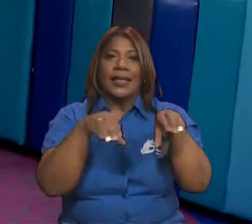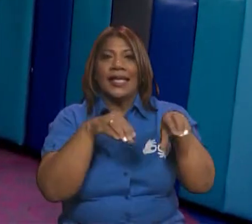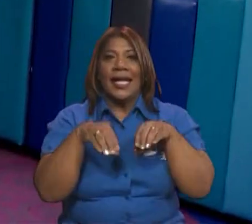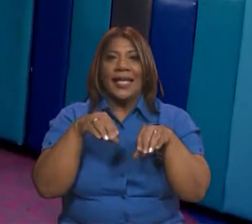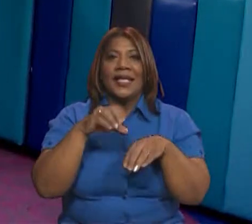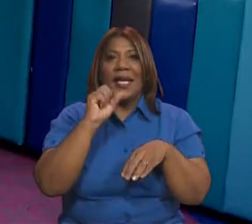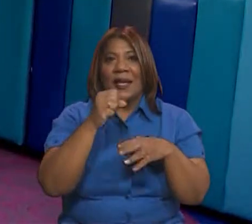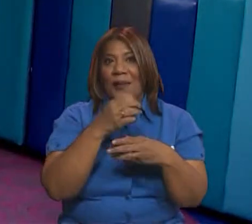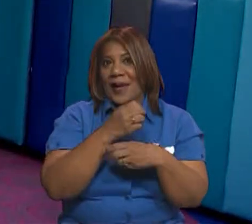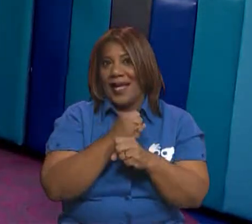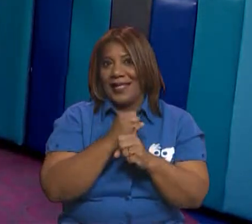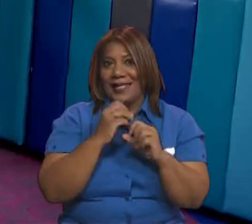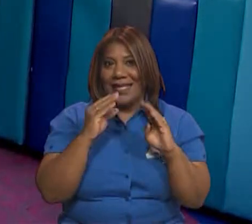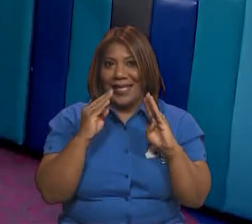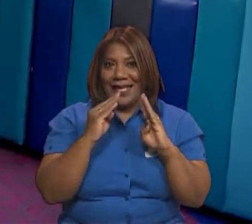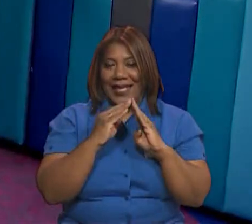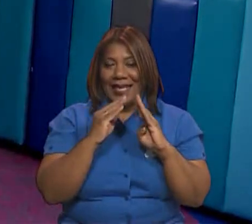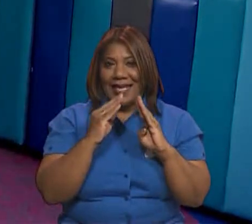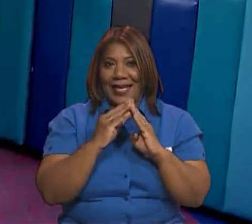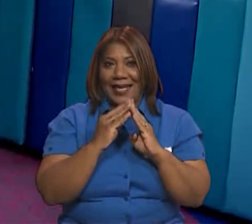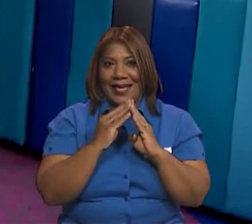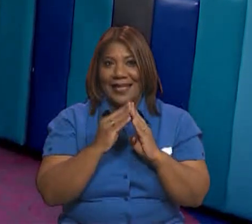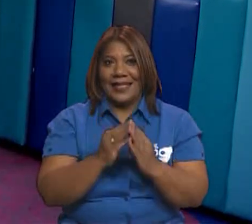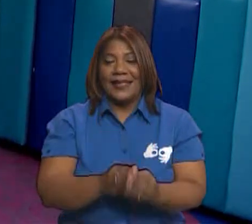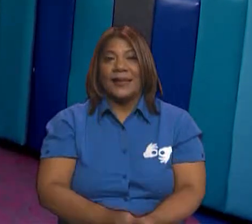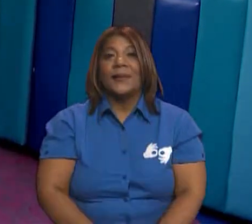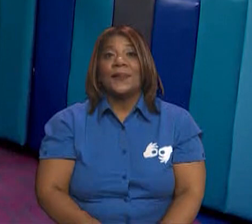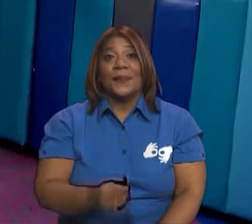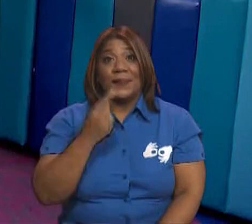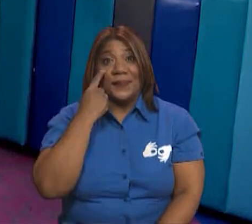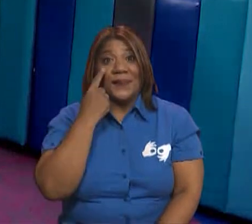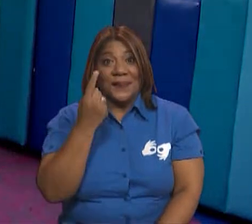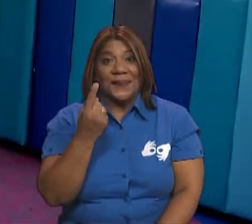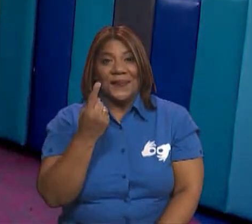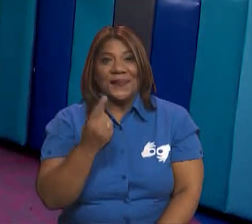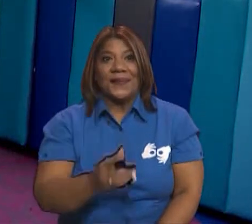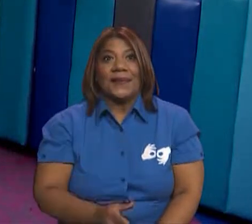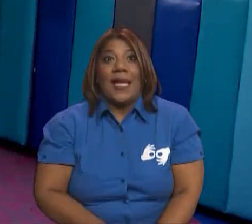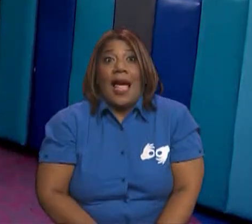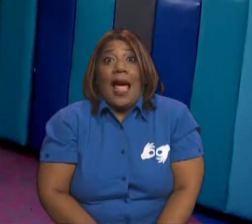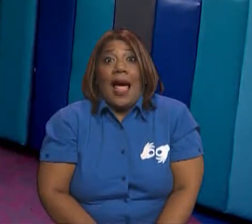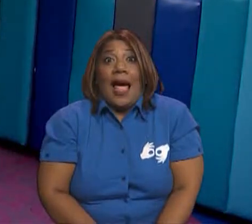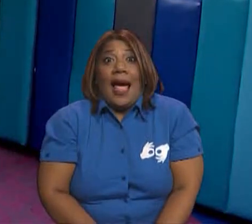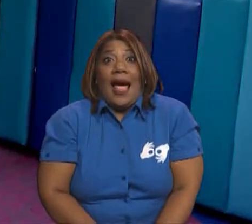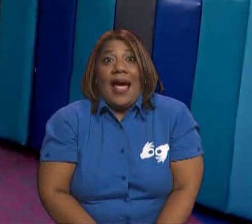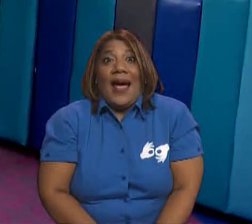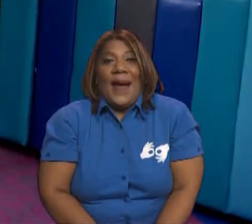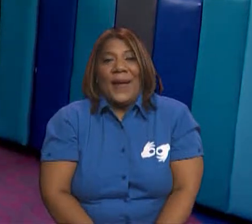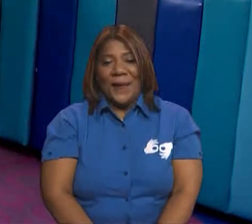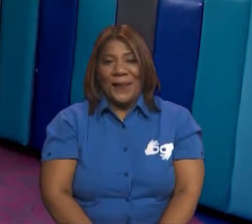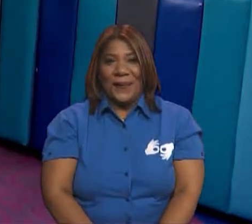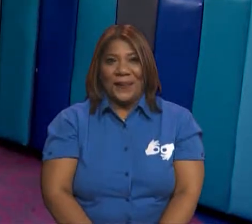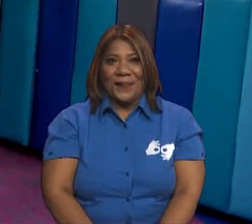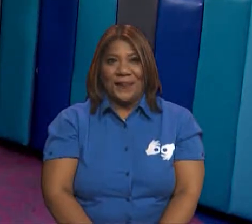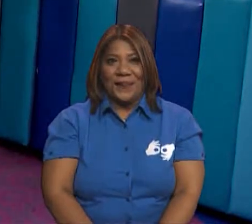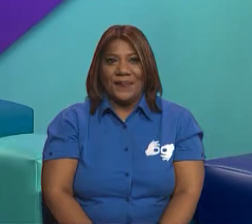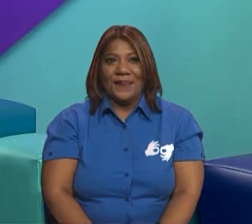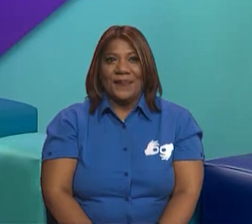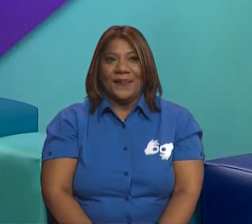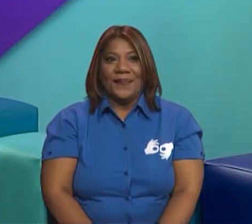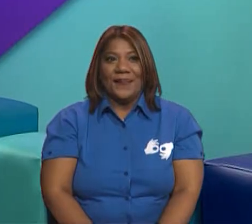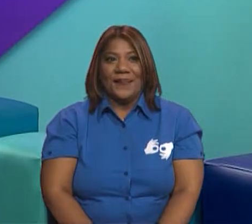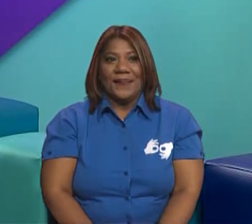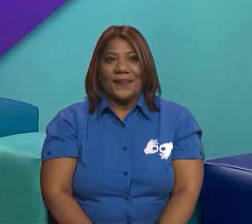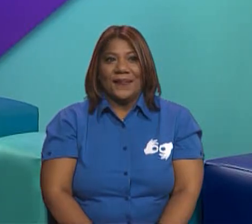en casa. Uh-huh, muy bien, entonces la profe va a lanzarlo y vamos a ver si nos ayuda a hacerlo. Ahí tenemos.